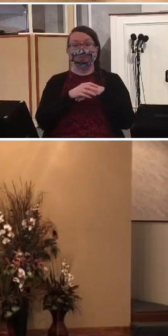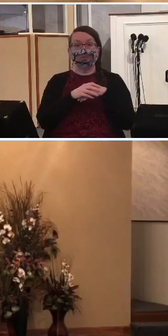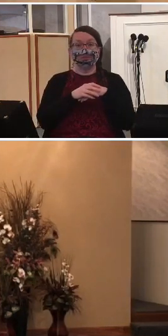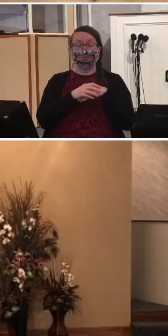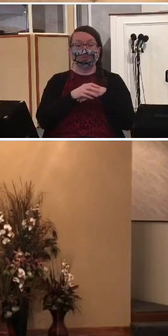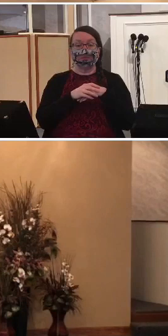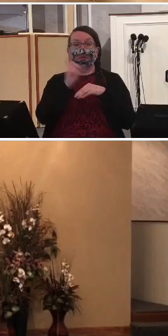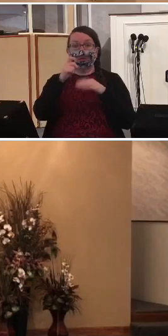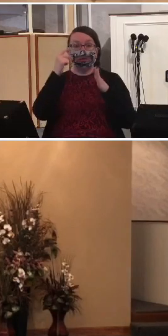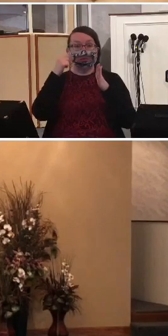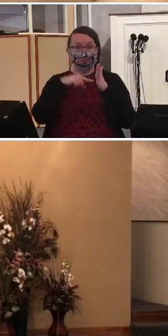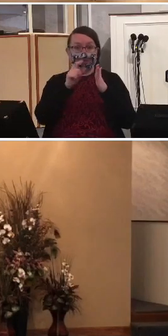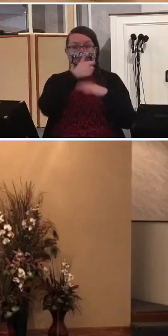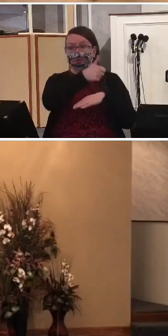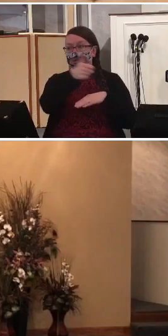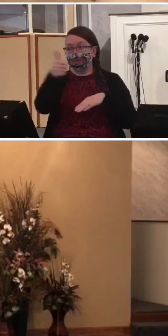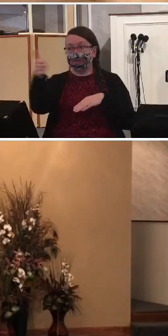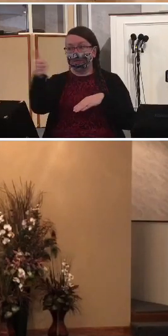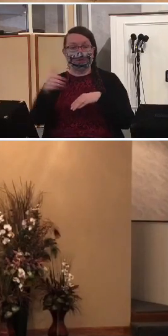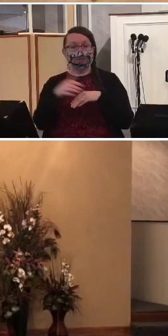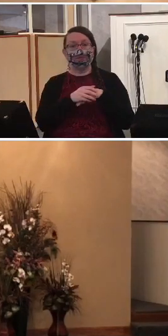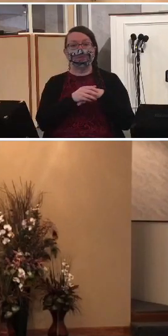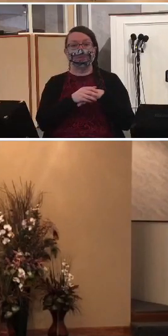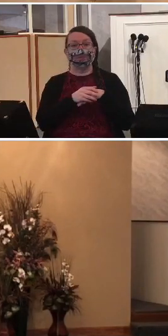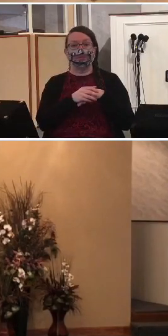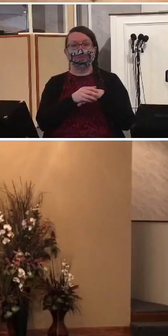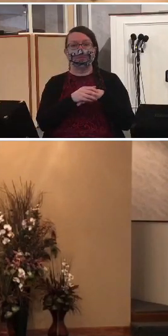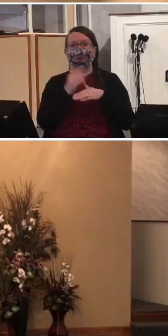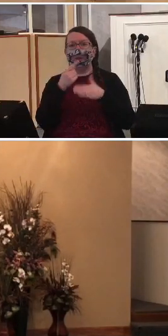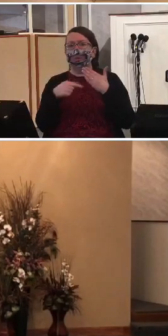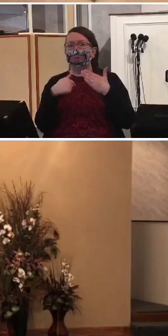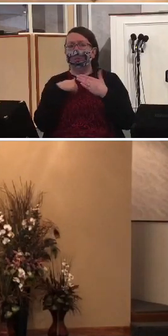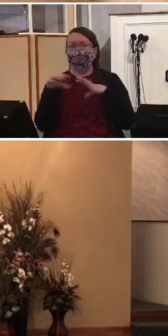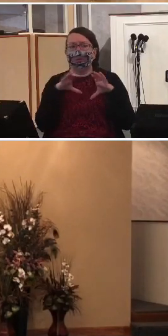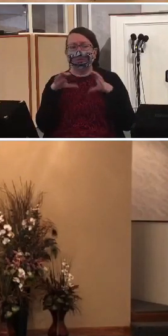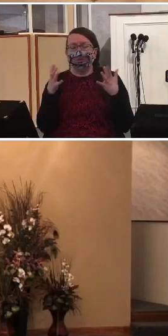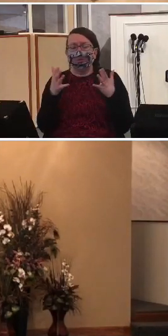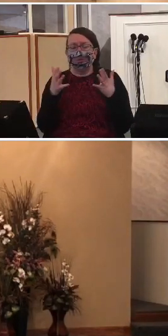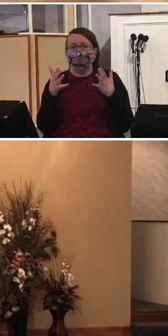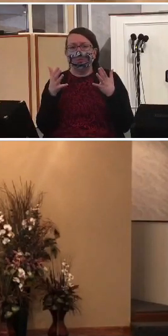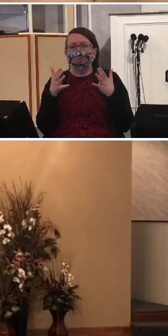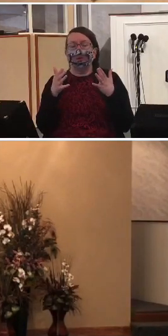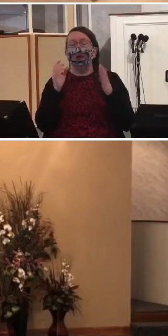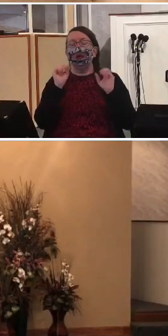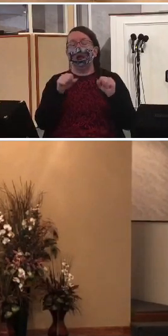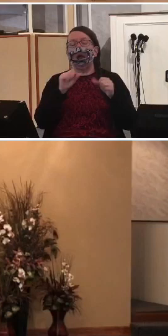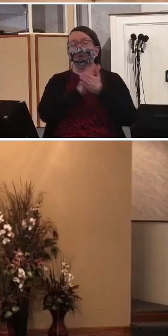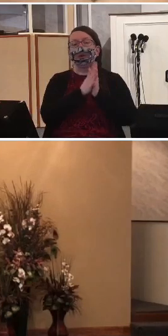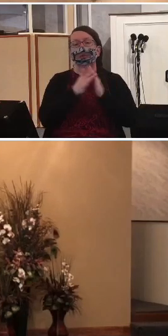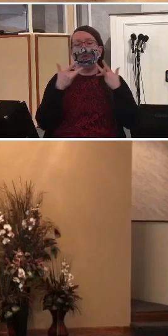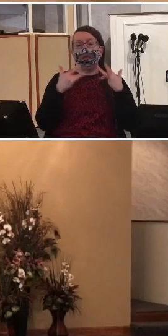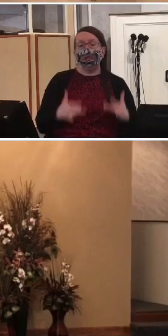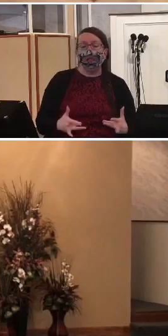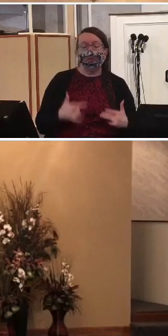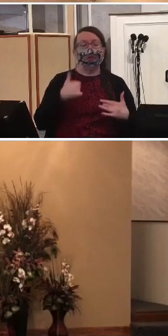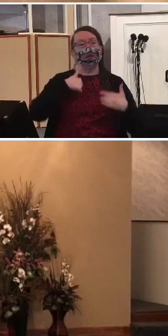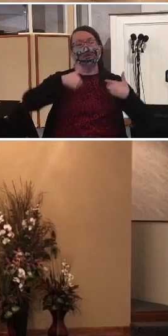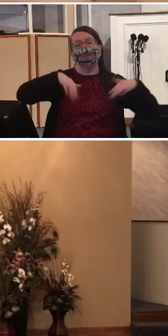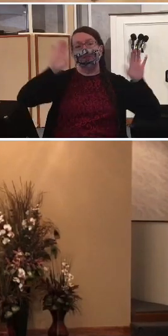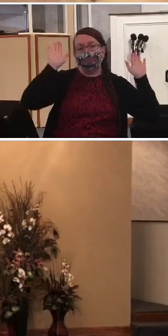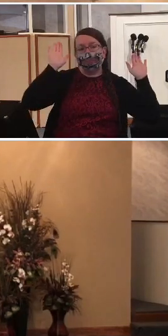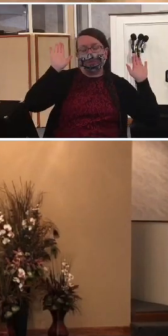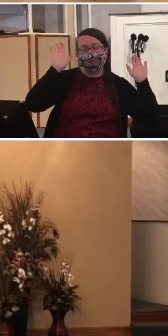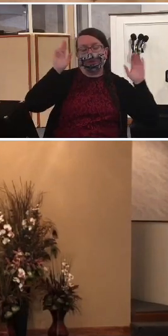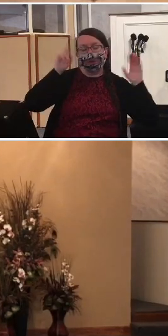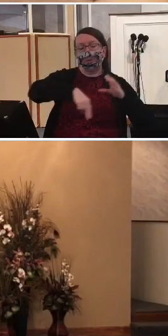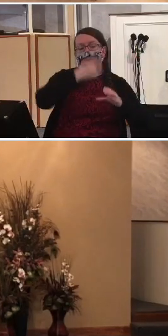Nosotros tenemos que sacudirnos y decir, Dios, ¿qué yo he hecho? Yo me he desanimado y yo me rendí. Yo